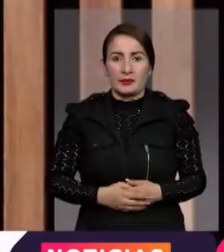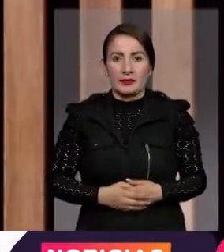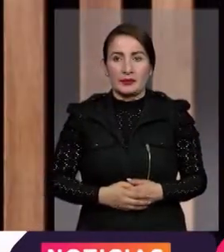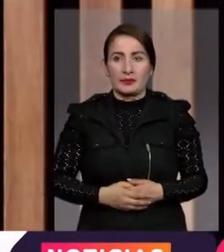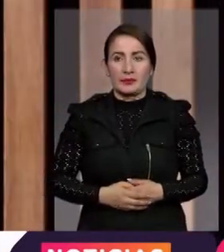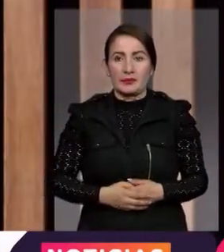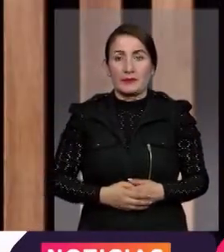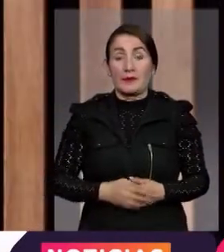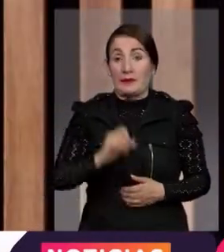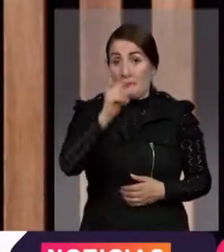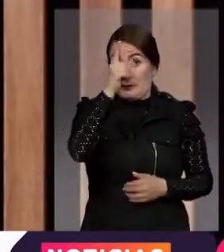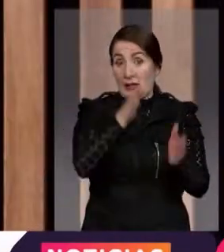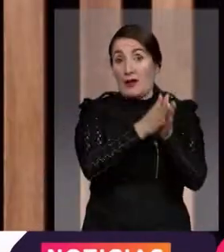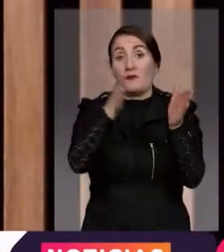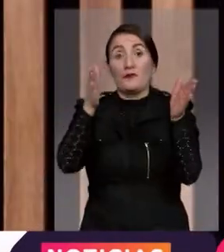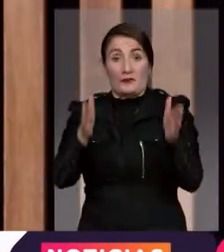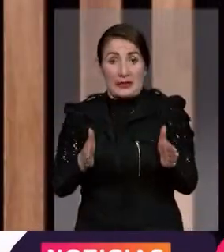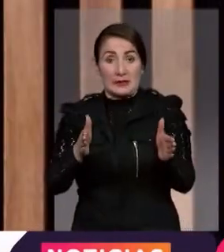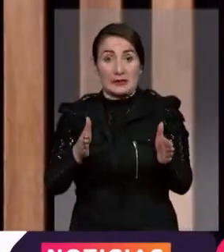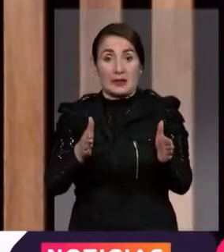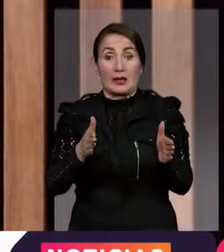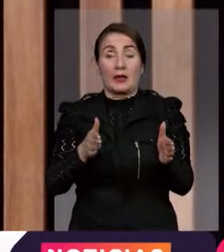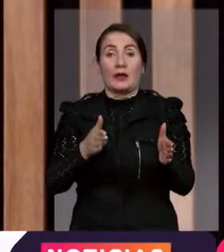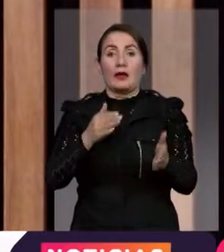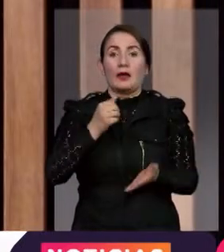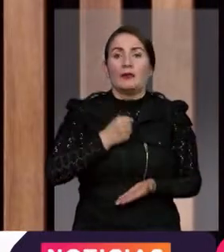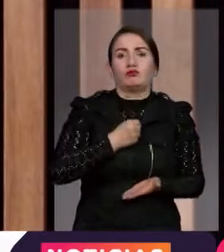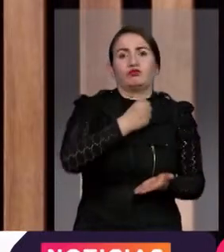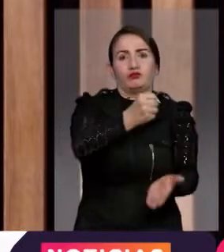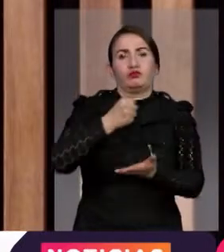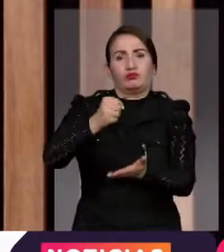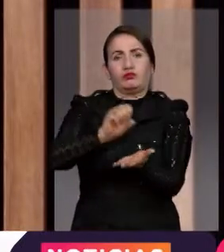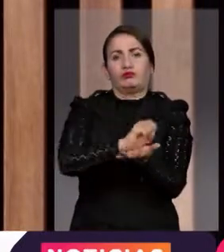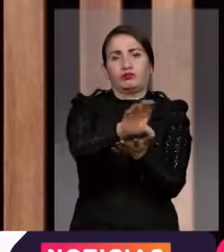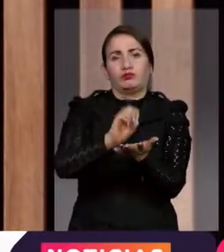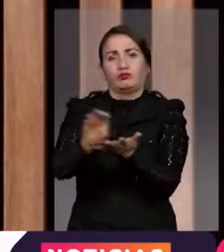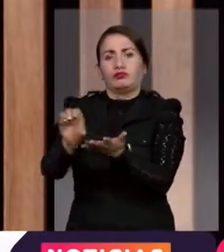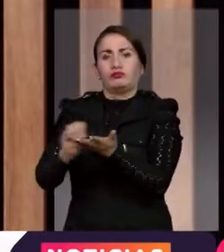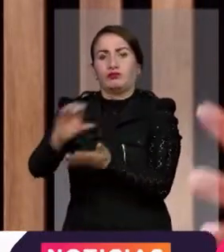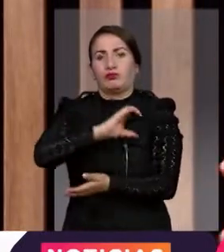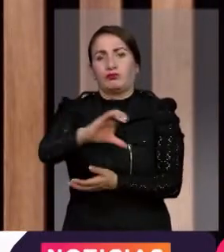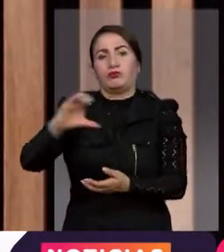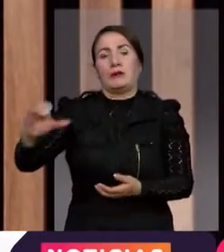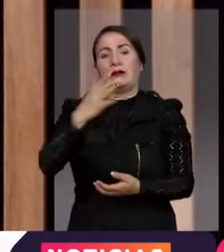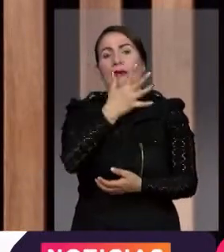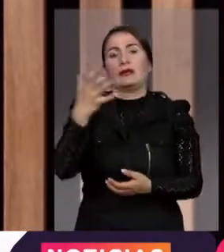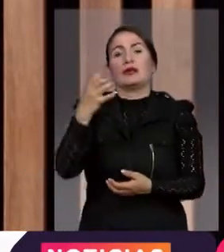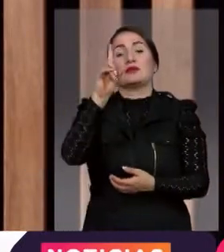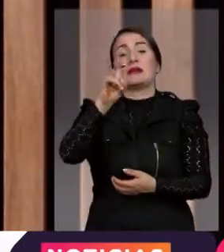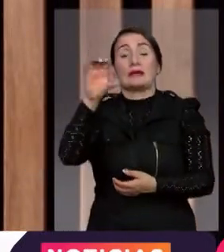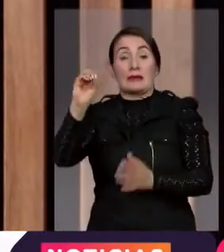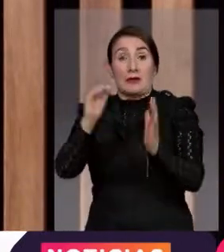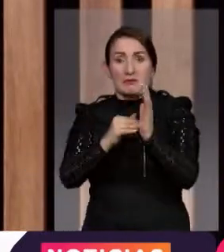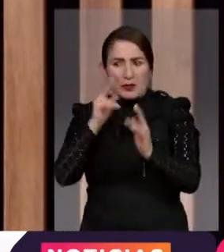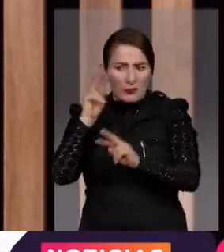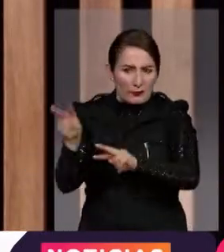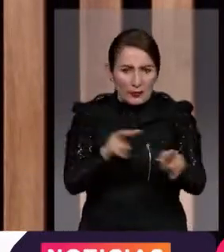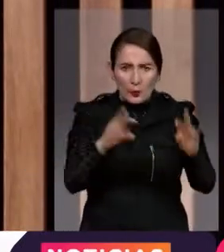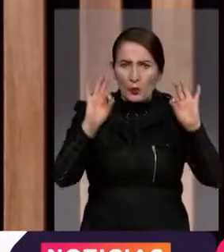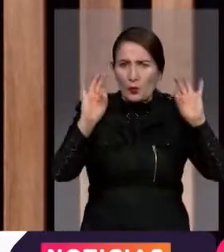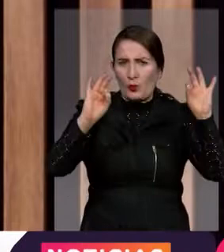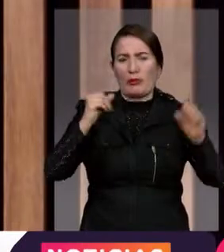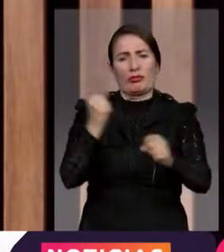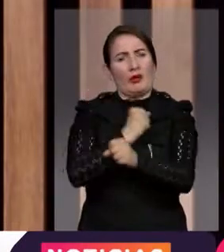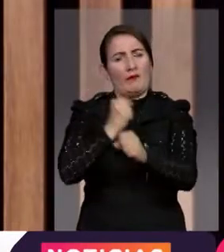Durante la primera fase estuvimos haciendo transferencias por 560 mil pesos. Hemos visto este maravilloso trabajo y los resultados del programa